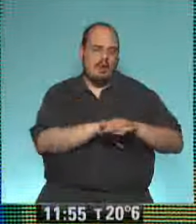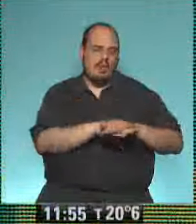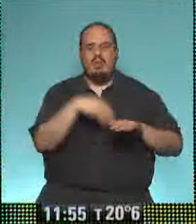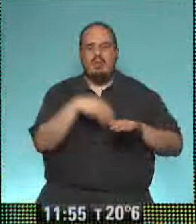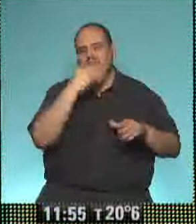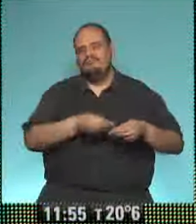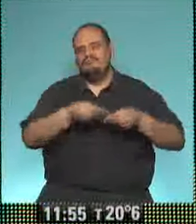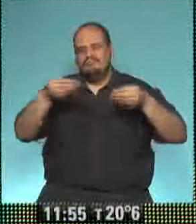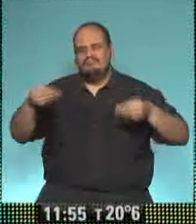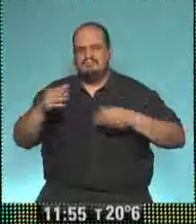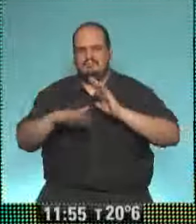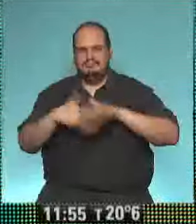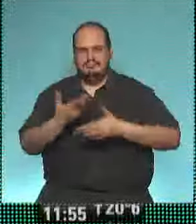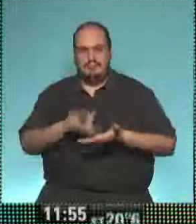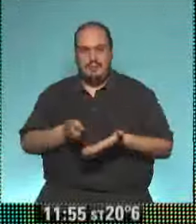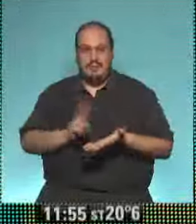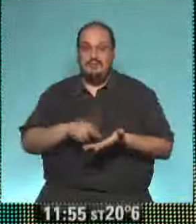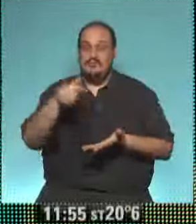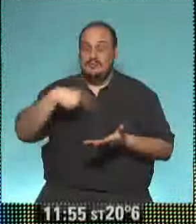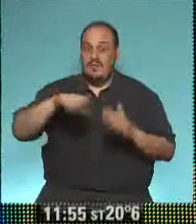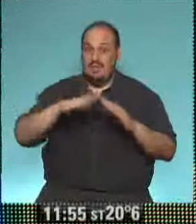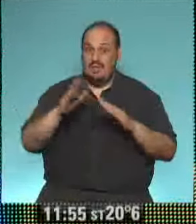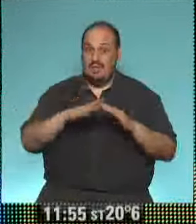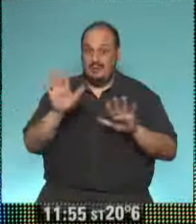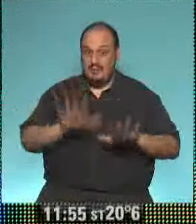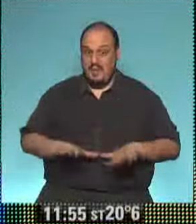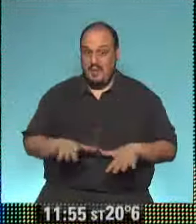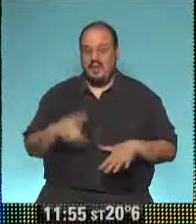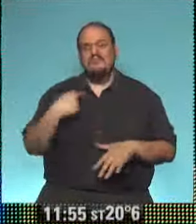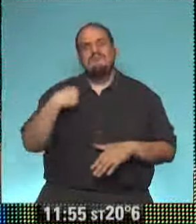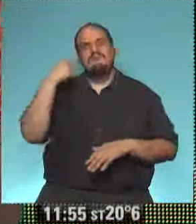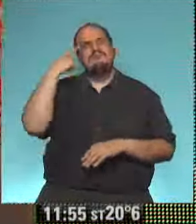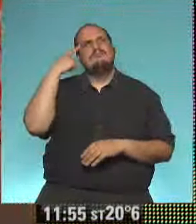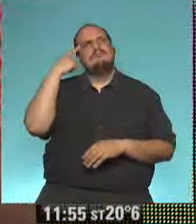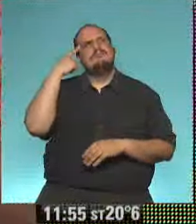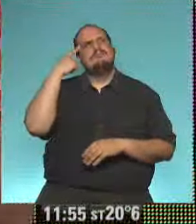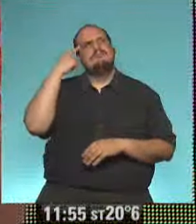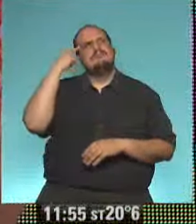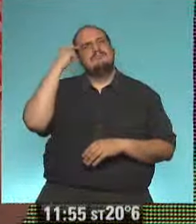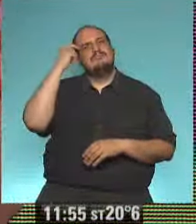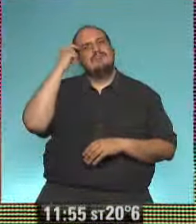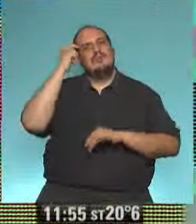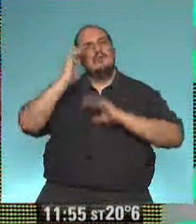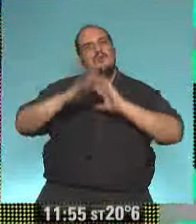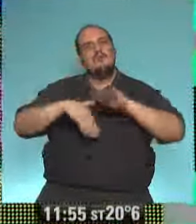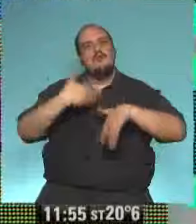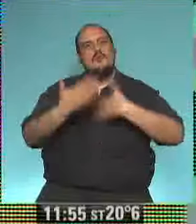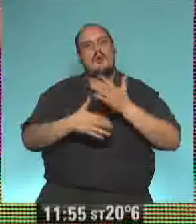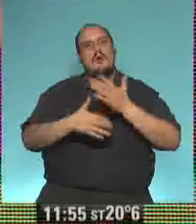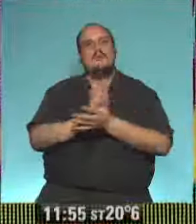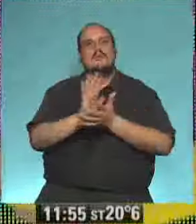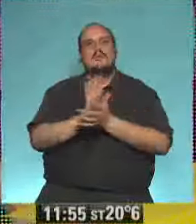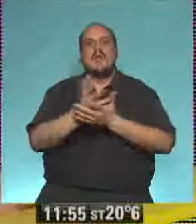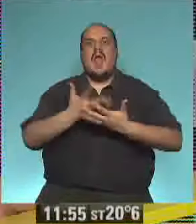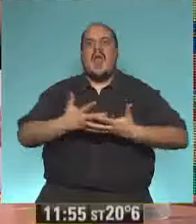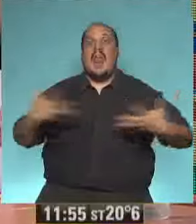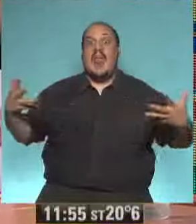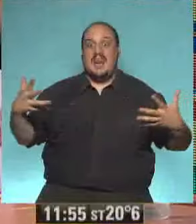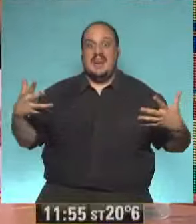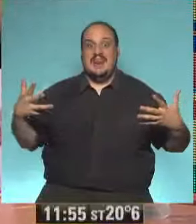cuando tengamos ganas. Si sí. ustedes lo armaron en sus casas también. Pero me imagino jugarlo como en gigante. Oh, sería,